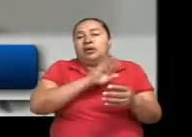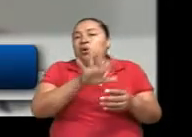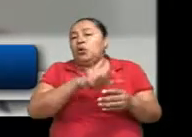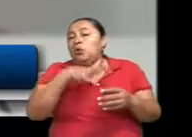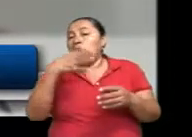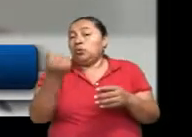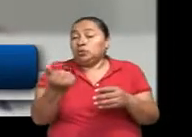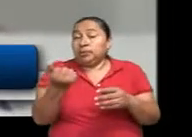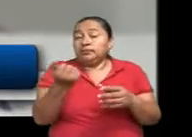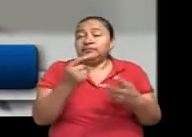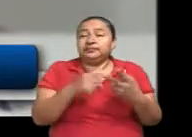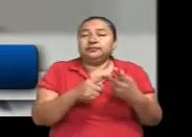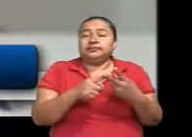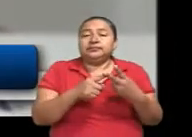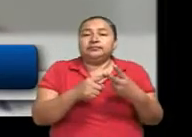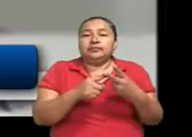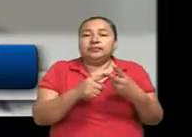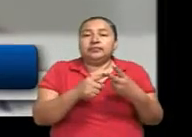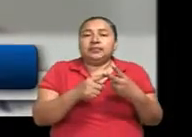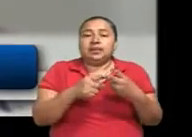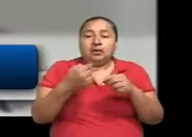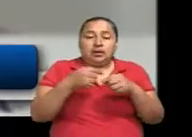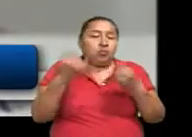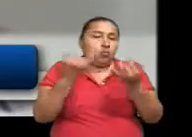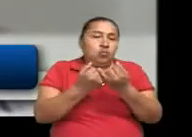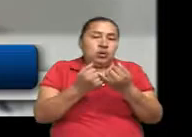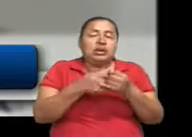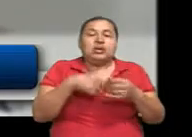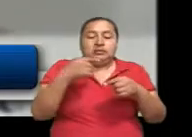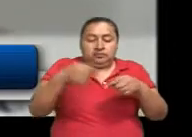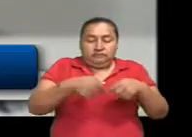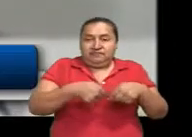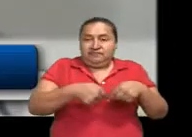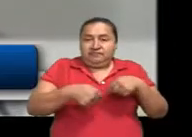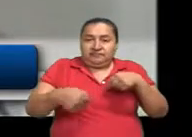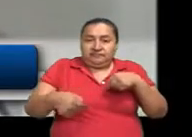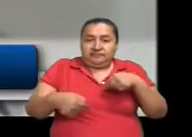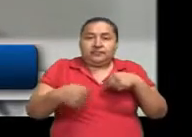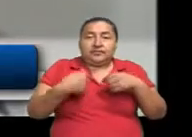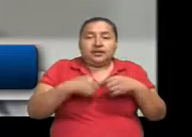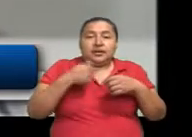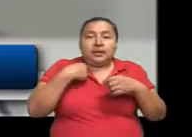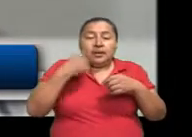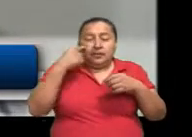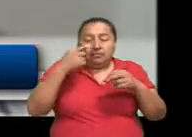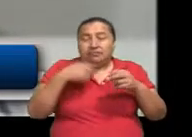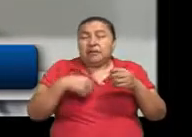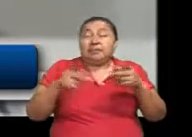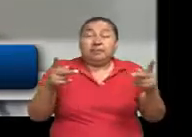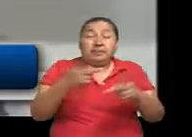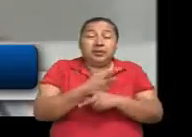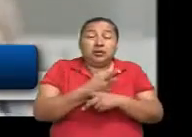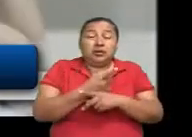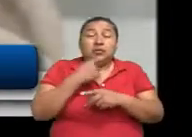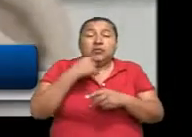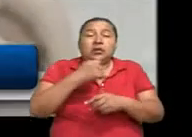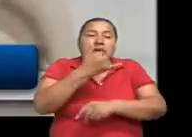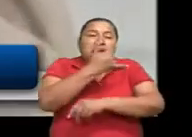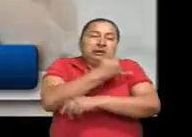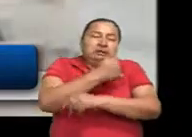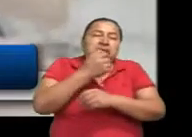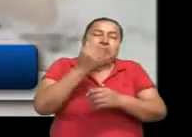es una herida abierta, que sí, es un poco más invasiva. Sí, más invasiva. ¿Por qué? Porque hay